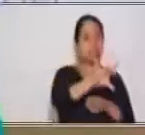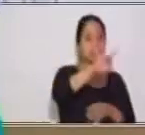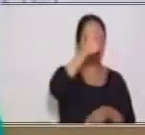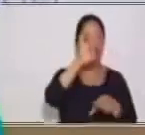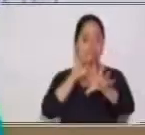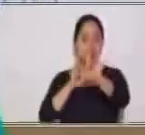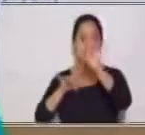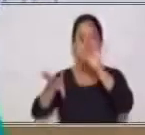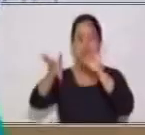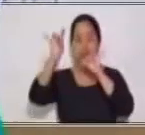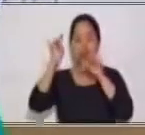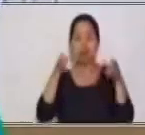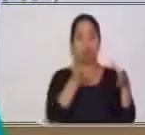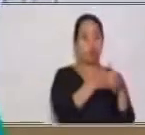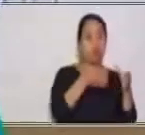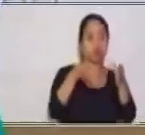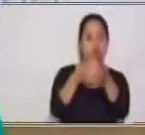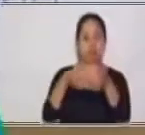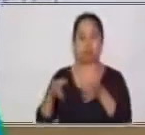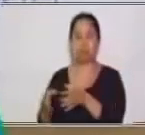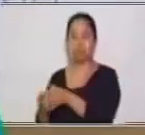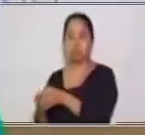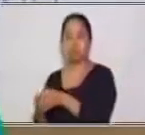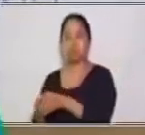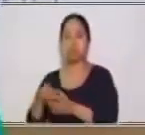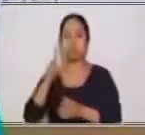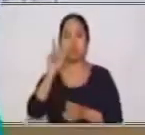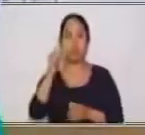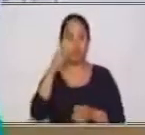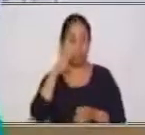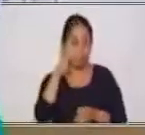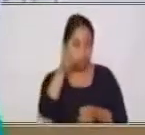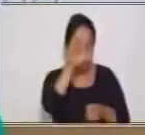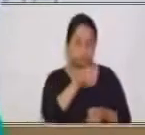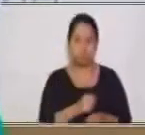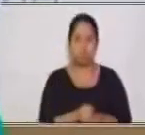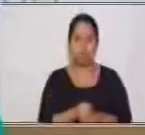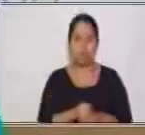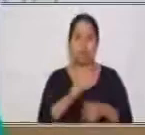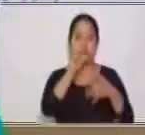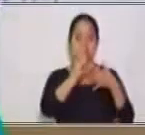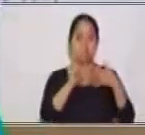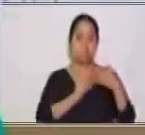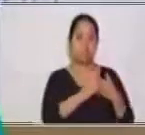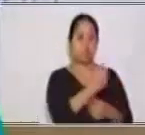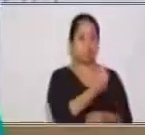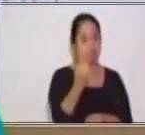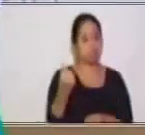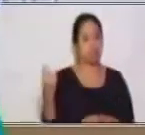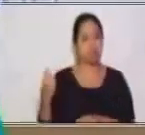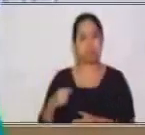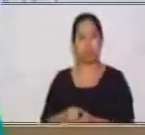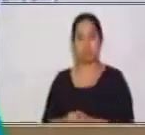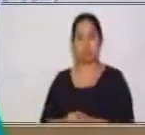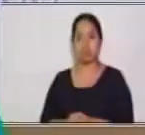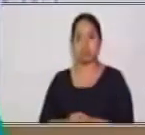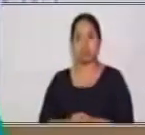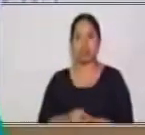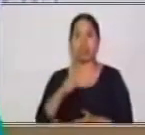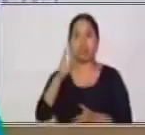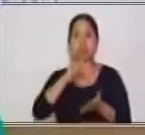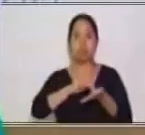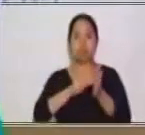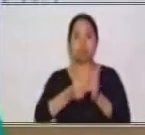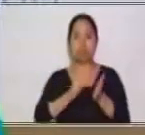tipo corresponde y vas a identificar las características de cada uno y pues su